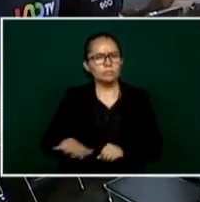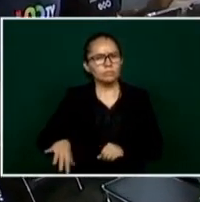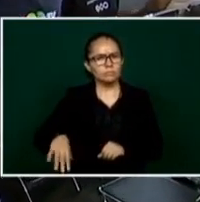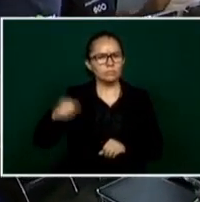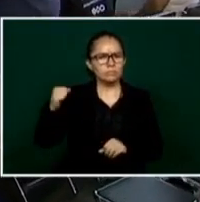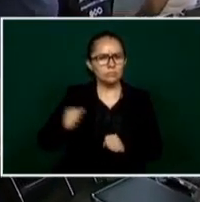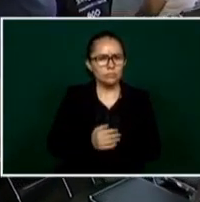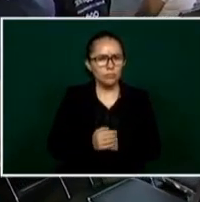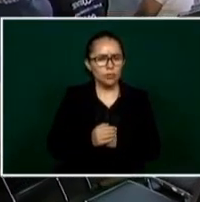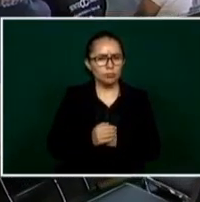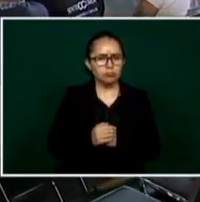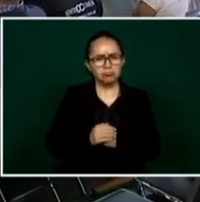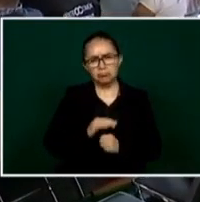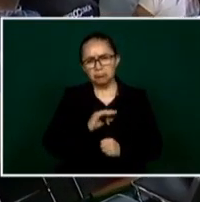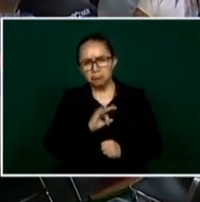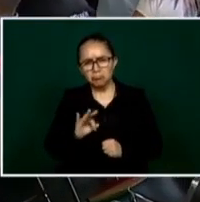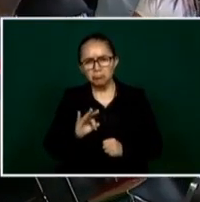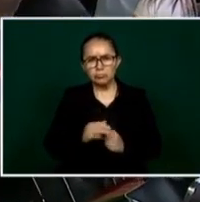Se puede